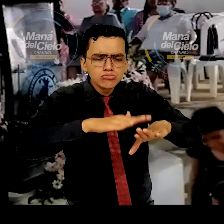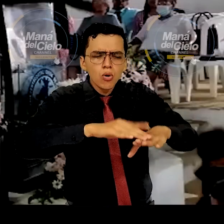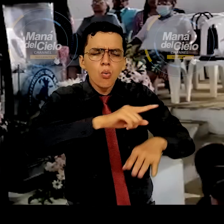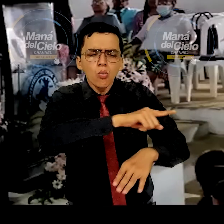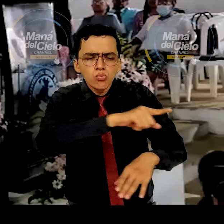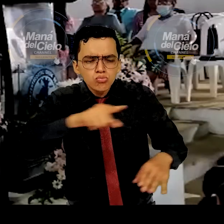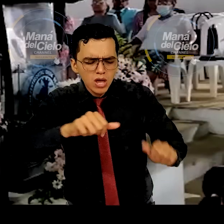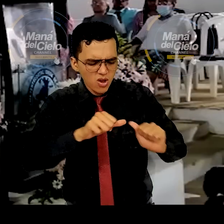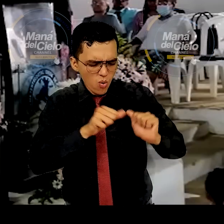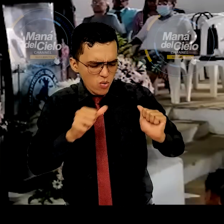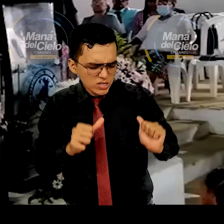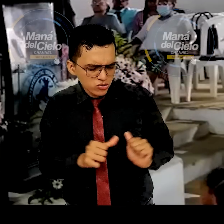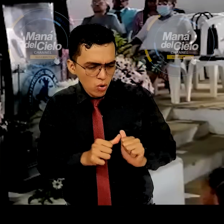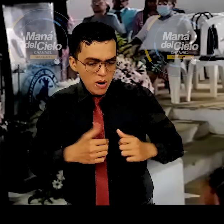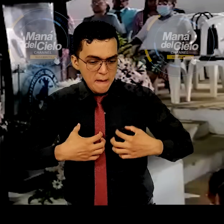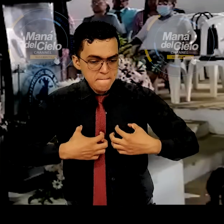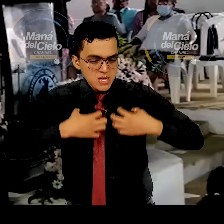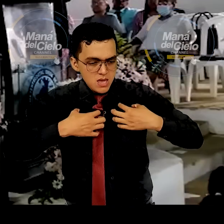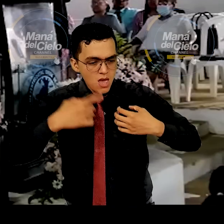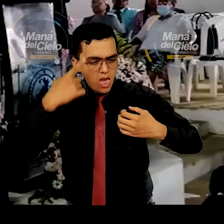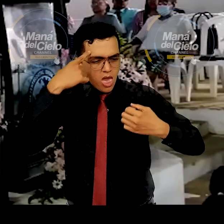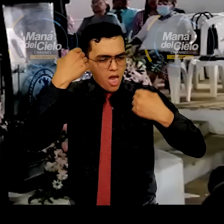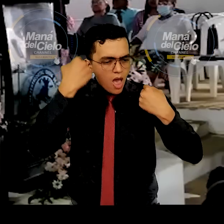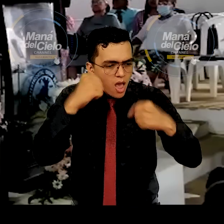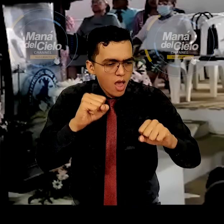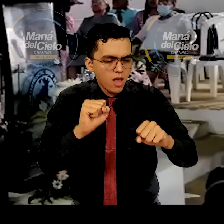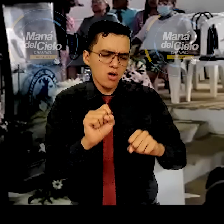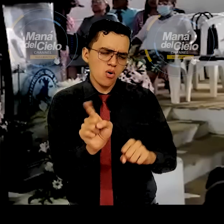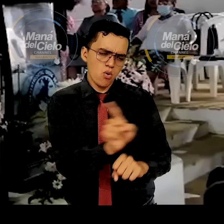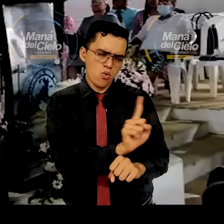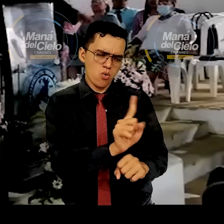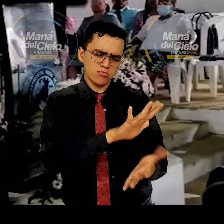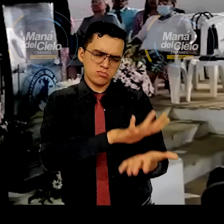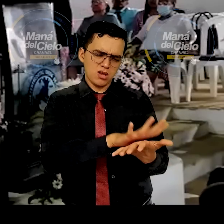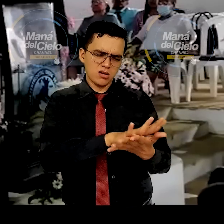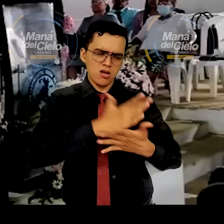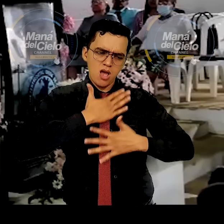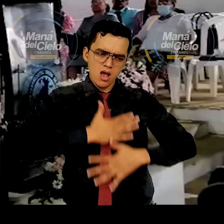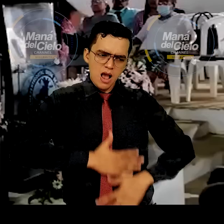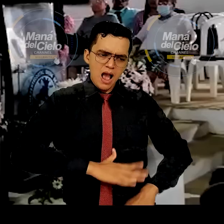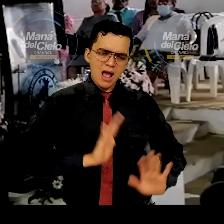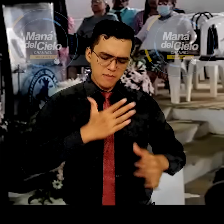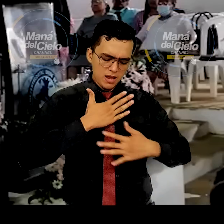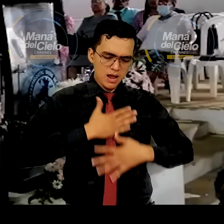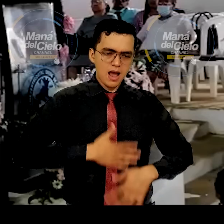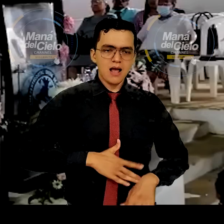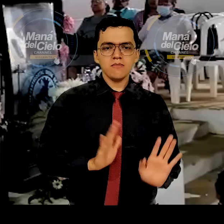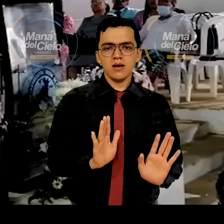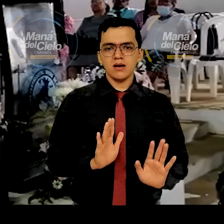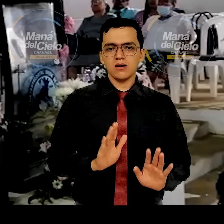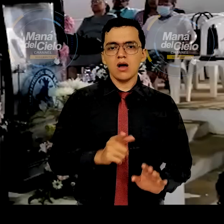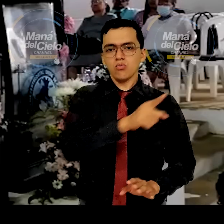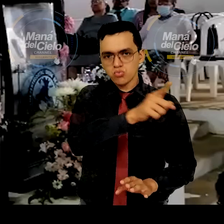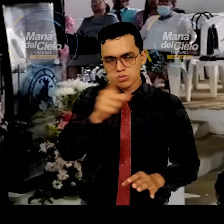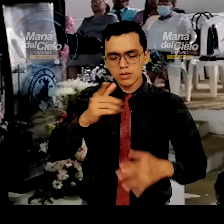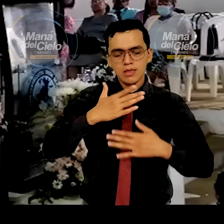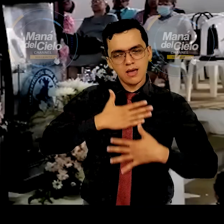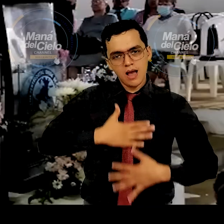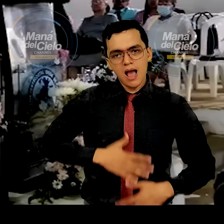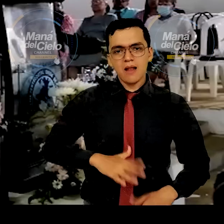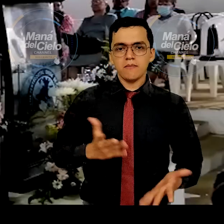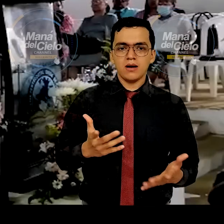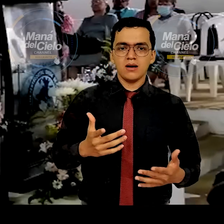No se turbe vuestro corazón. En otra palabra, calma, cálmese.